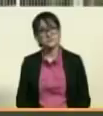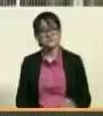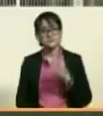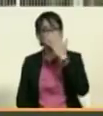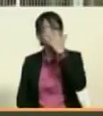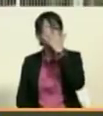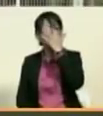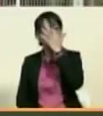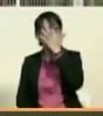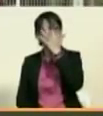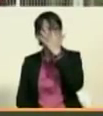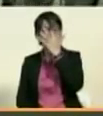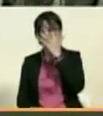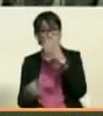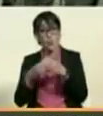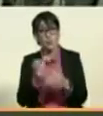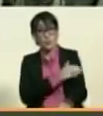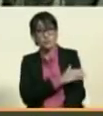¿Quién lo elige? ¿La MOP?